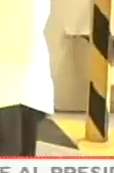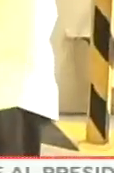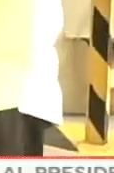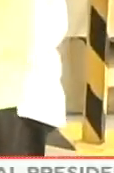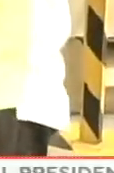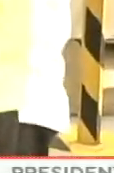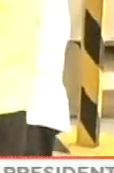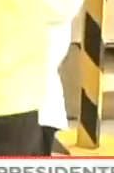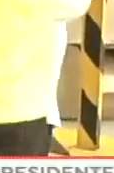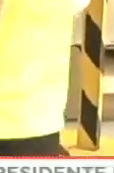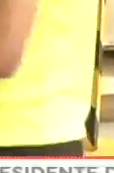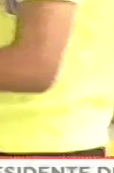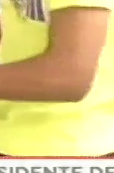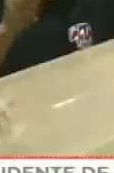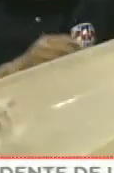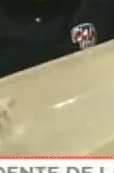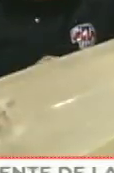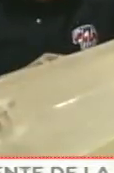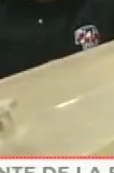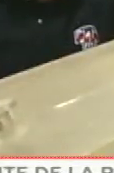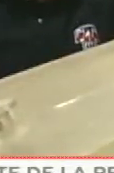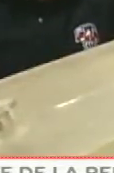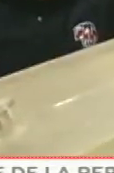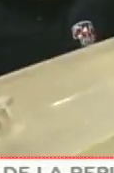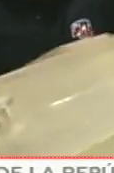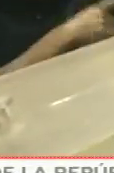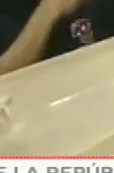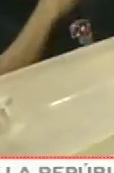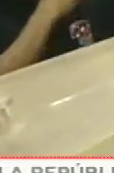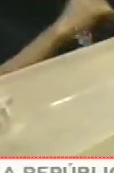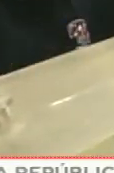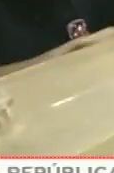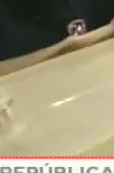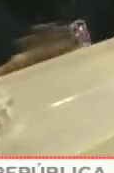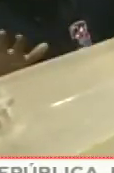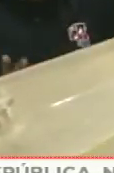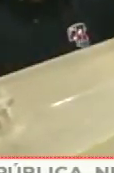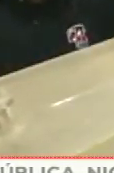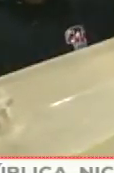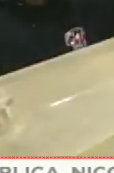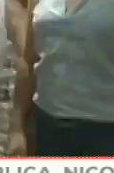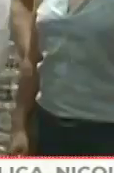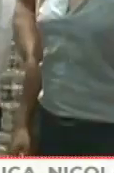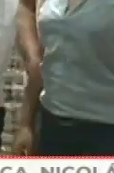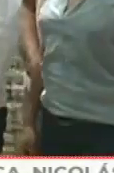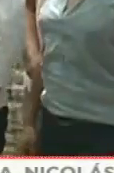año a los 2 millones. Yo le voy a pedir al coronel Mora que explique cómo va el proceso productivo del café.